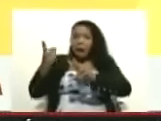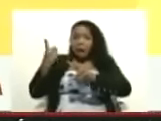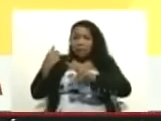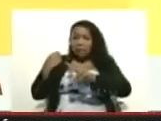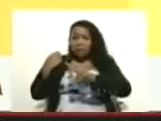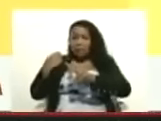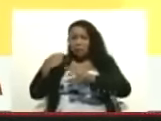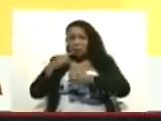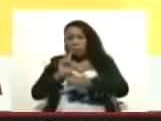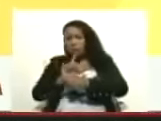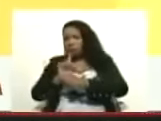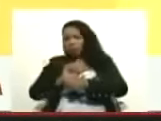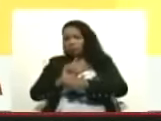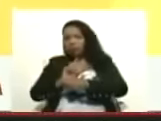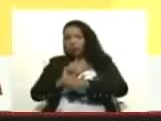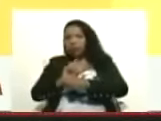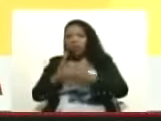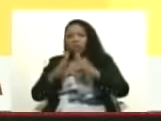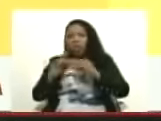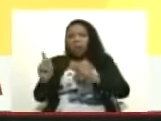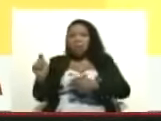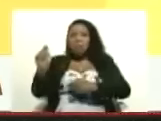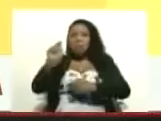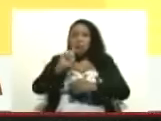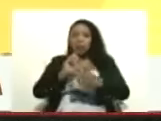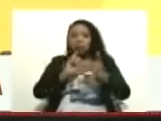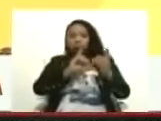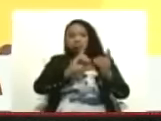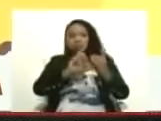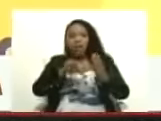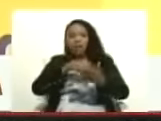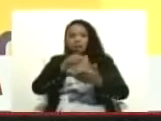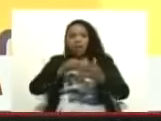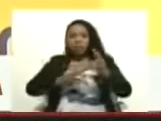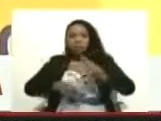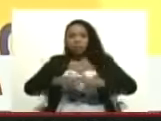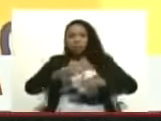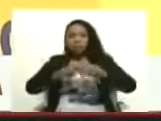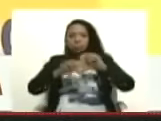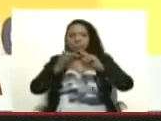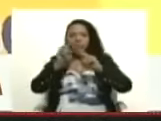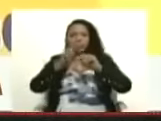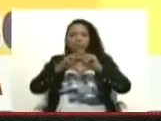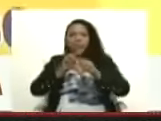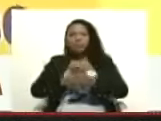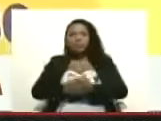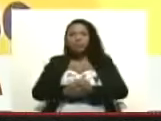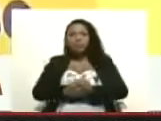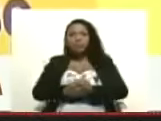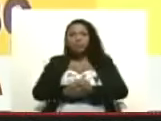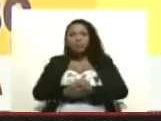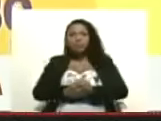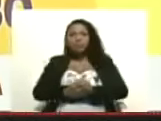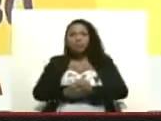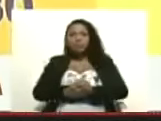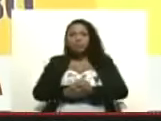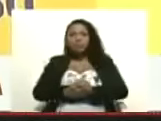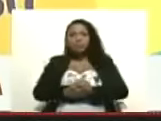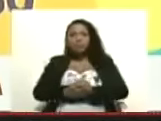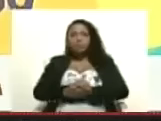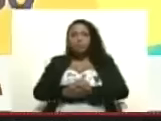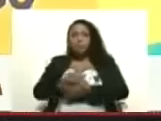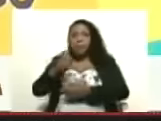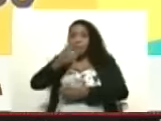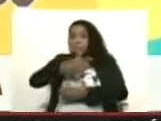durante todo este mes de diálogo de debate nacial de construcción de consenso eh nacional eh